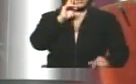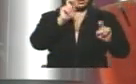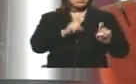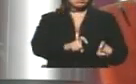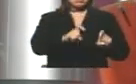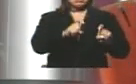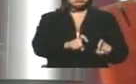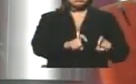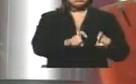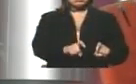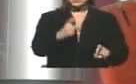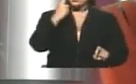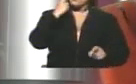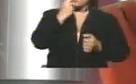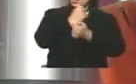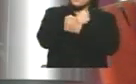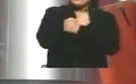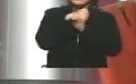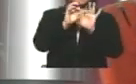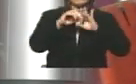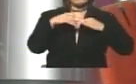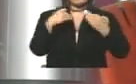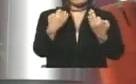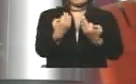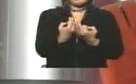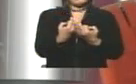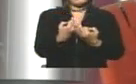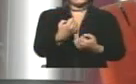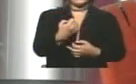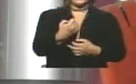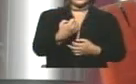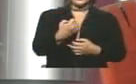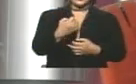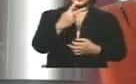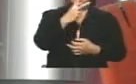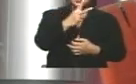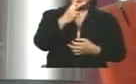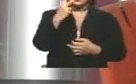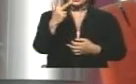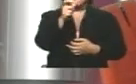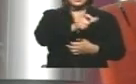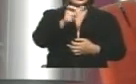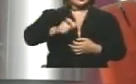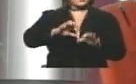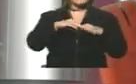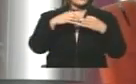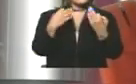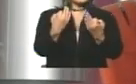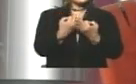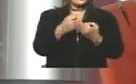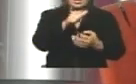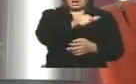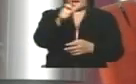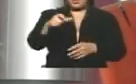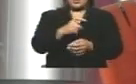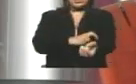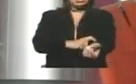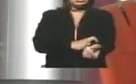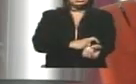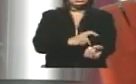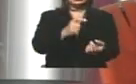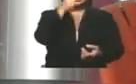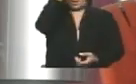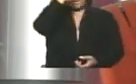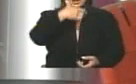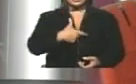forma. Incluso una familia. Tienen hasta dos, tres personas o más. Y cada uno tiene su carácter. Exacto.